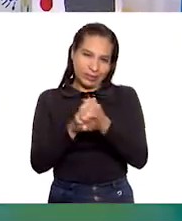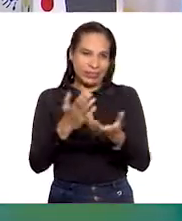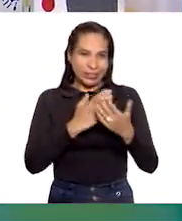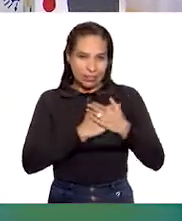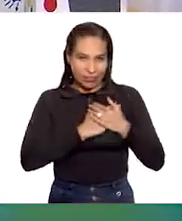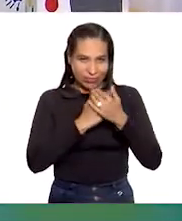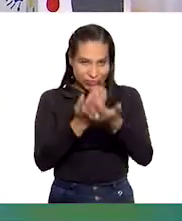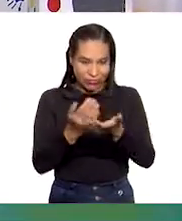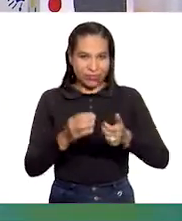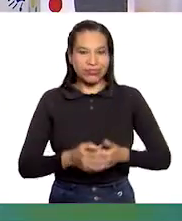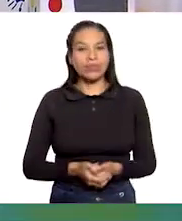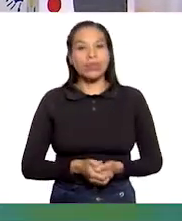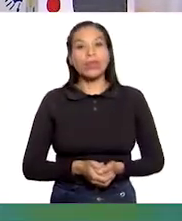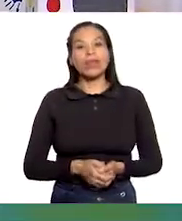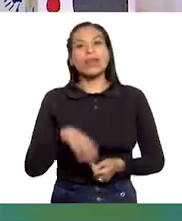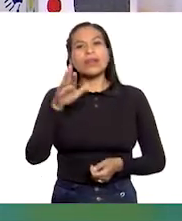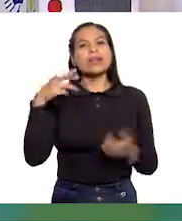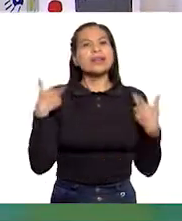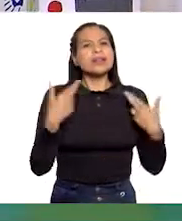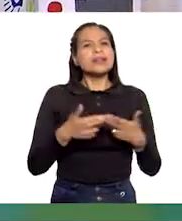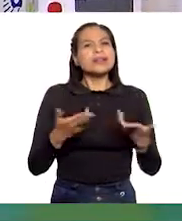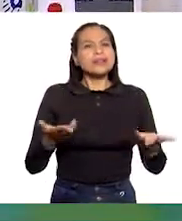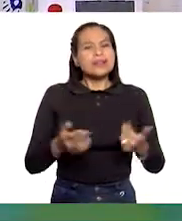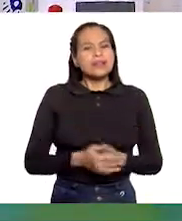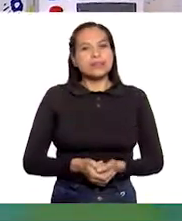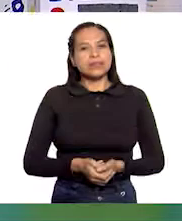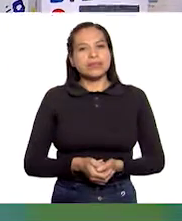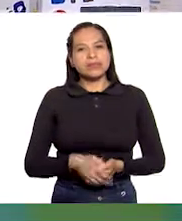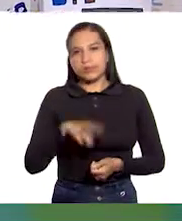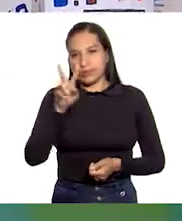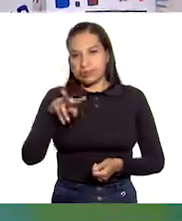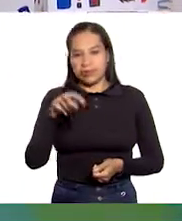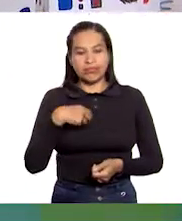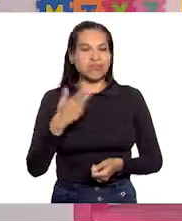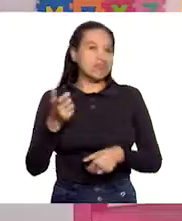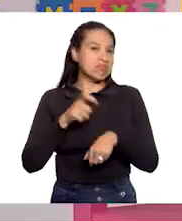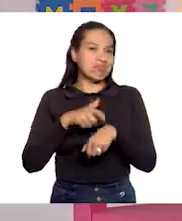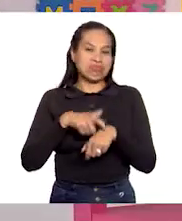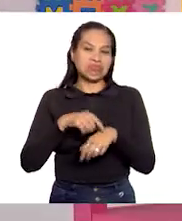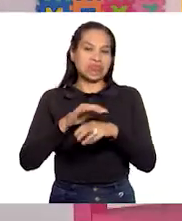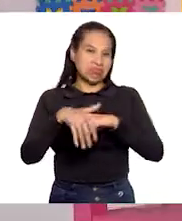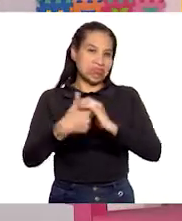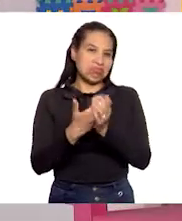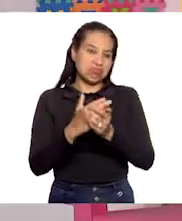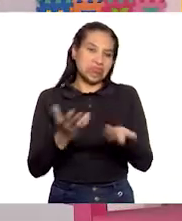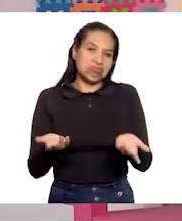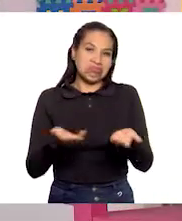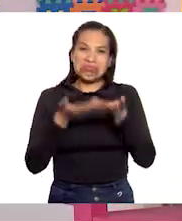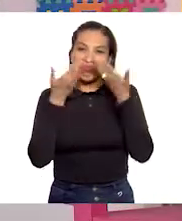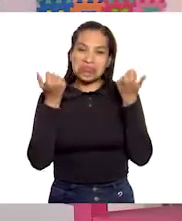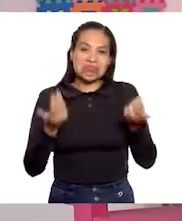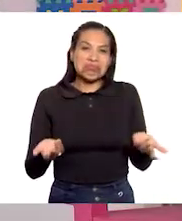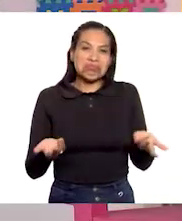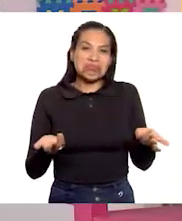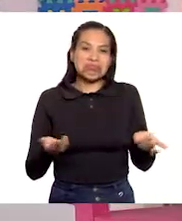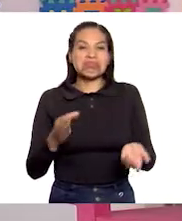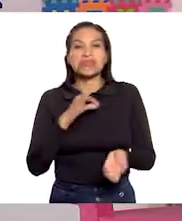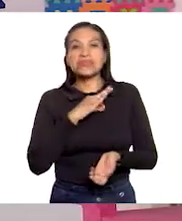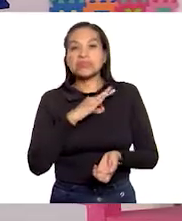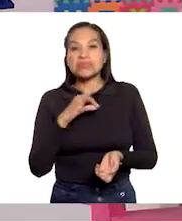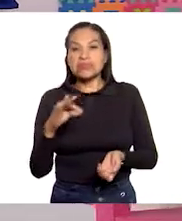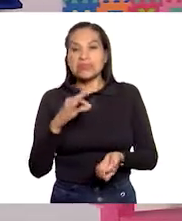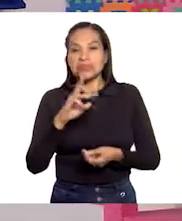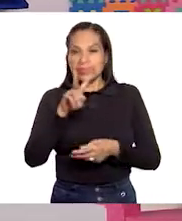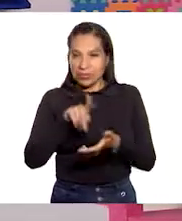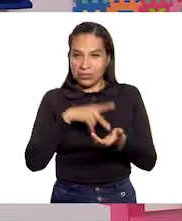con el corazón. Bueno, oiga, maestra, la verdad es que no me dio tiempo de lavarme las manos, entonces no sé si podríamos